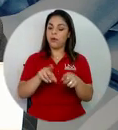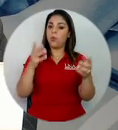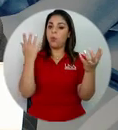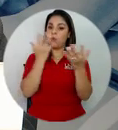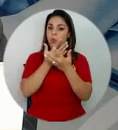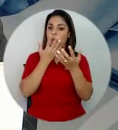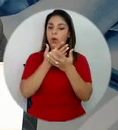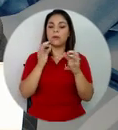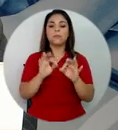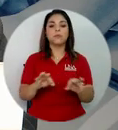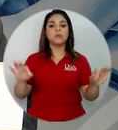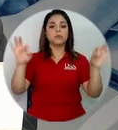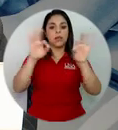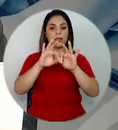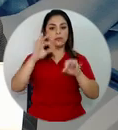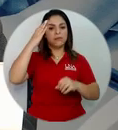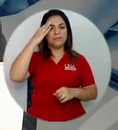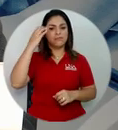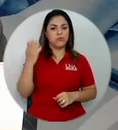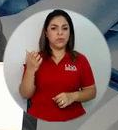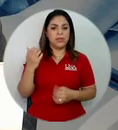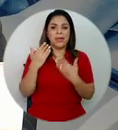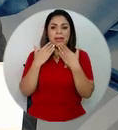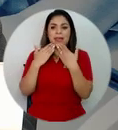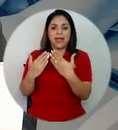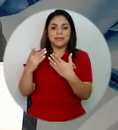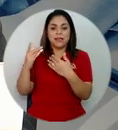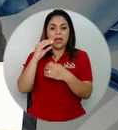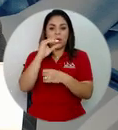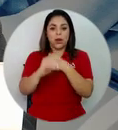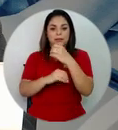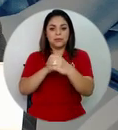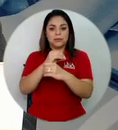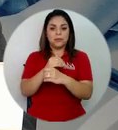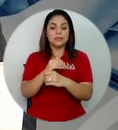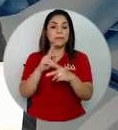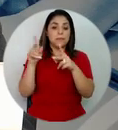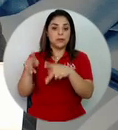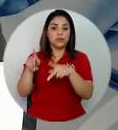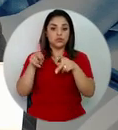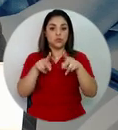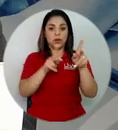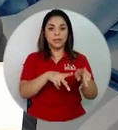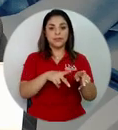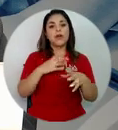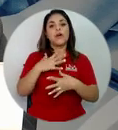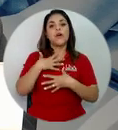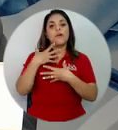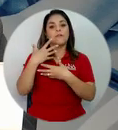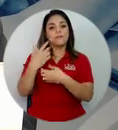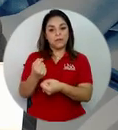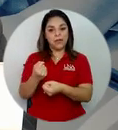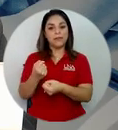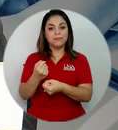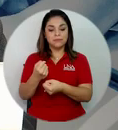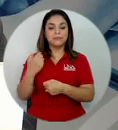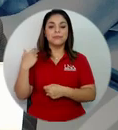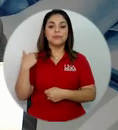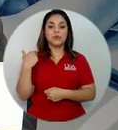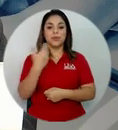importante porque nos debemos a esas organizaciones y a esas personas, ¿verdad?, que